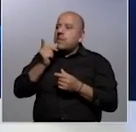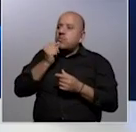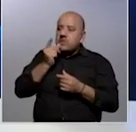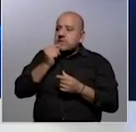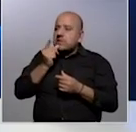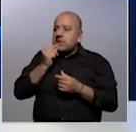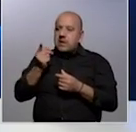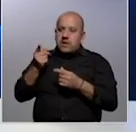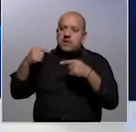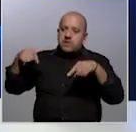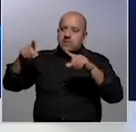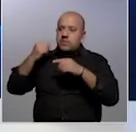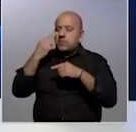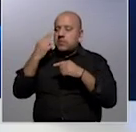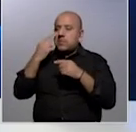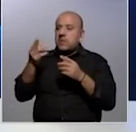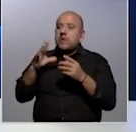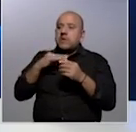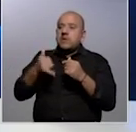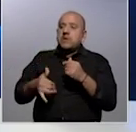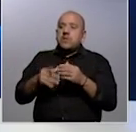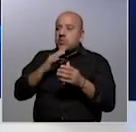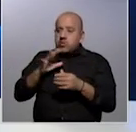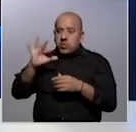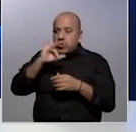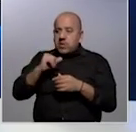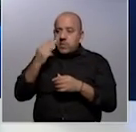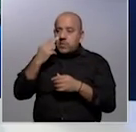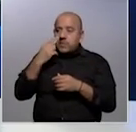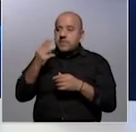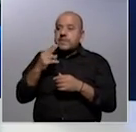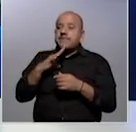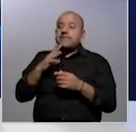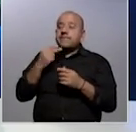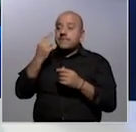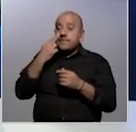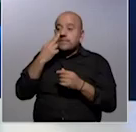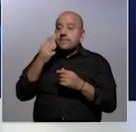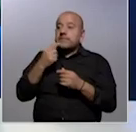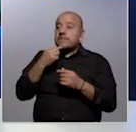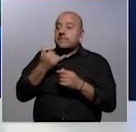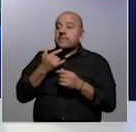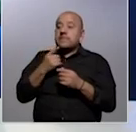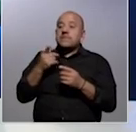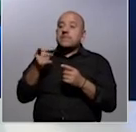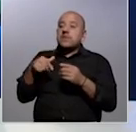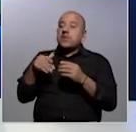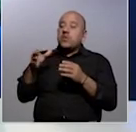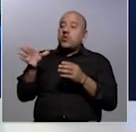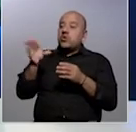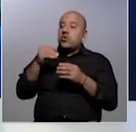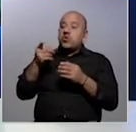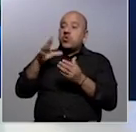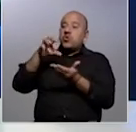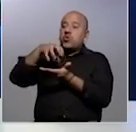por este problemática que tenemos a nivel cotidiano y por otro lado también problemas como todo organismo del estado que